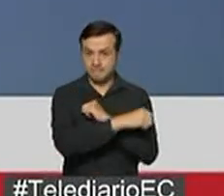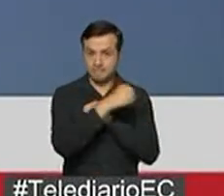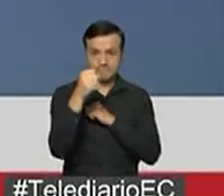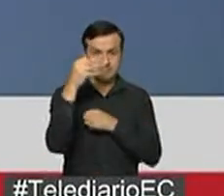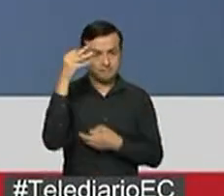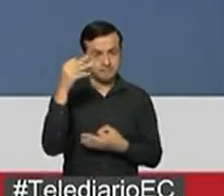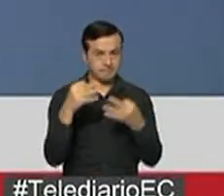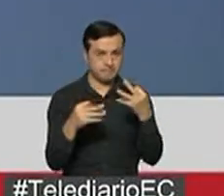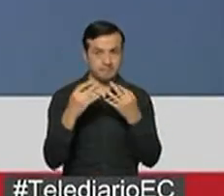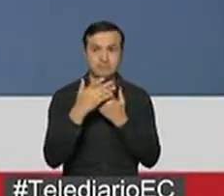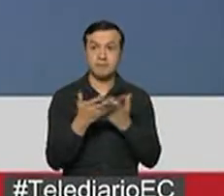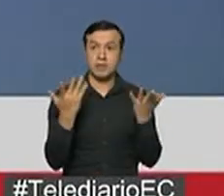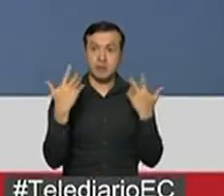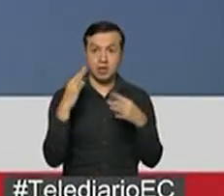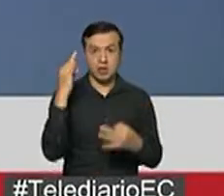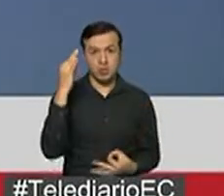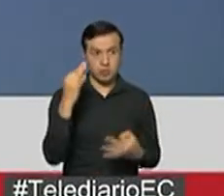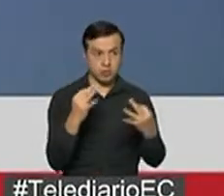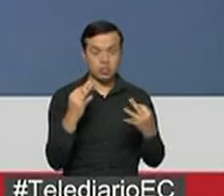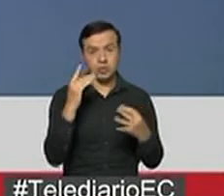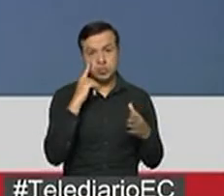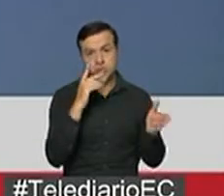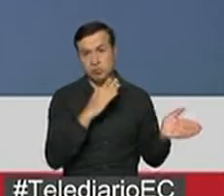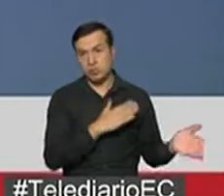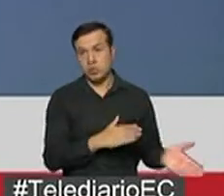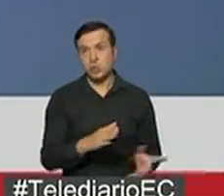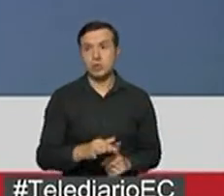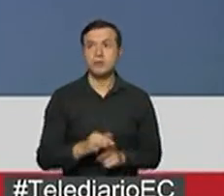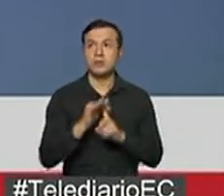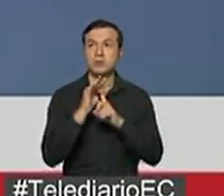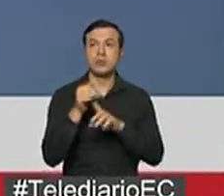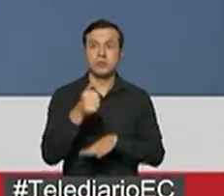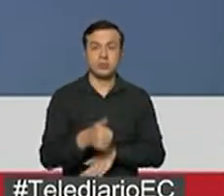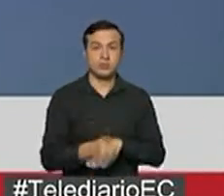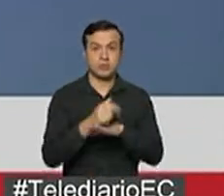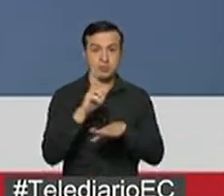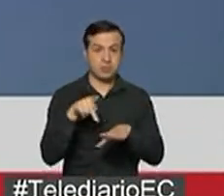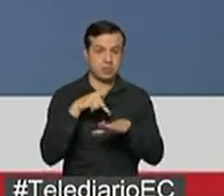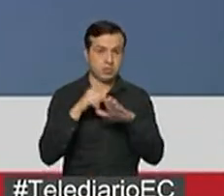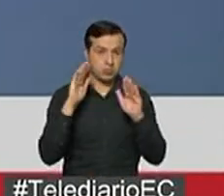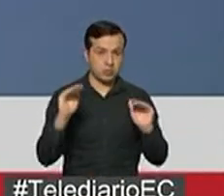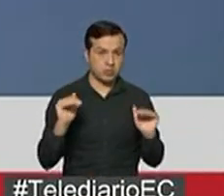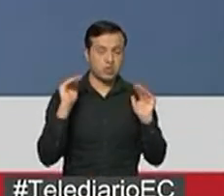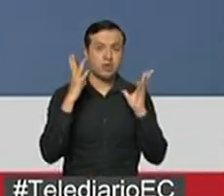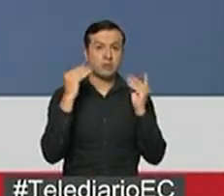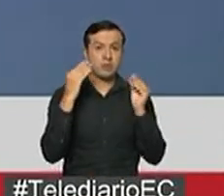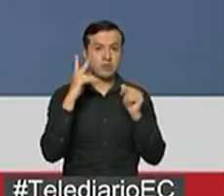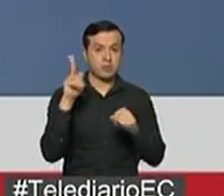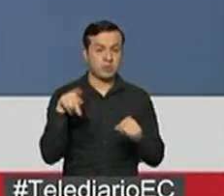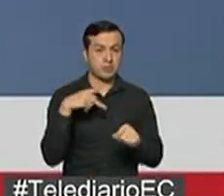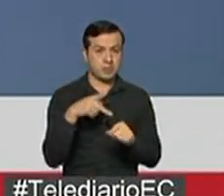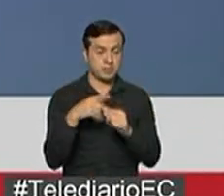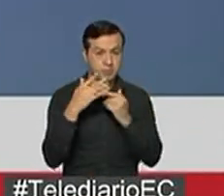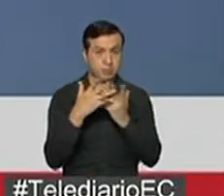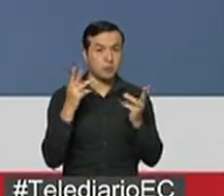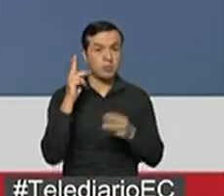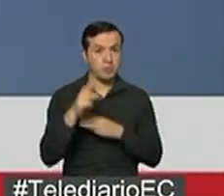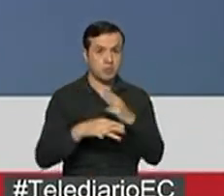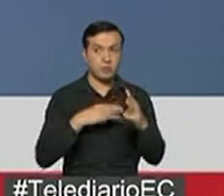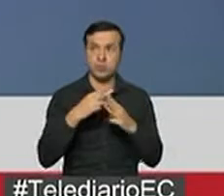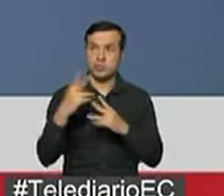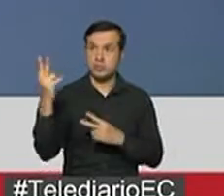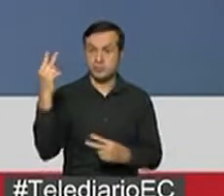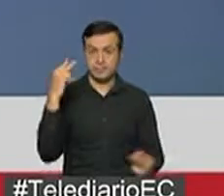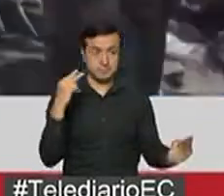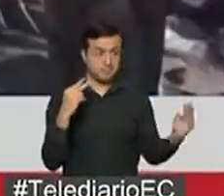el sistema judicial debe formar un tribunal especial con magistrados de alto rango y decenas de expertos el mundo entero nos está